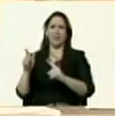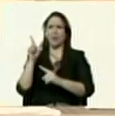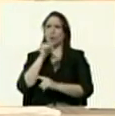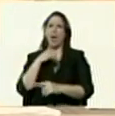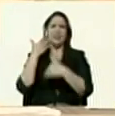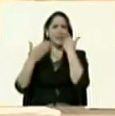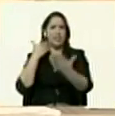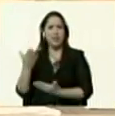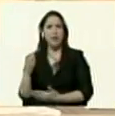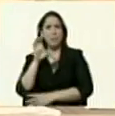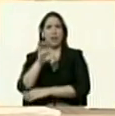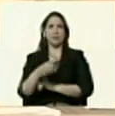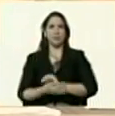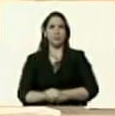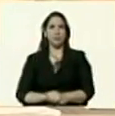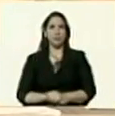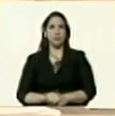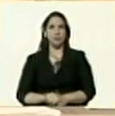al país.